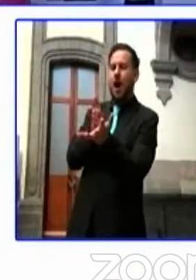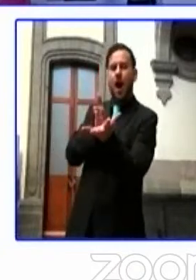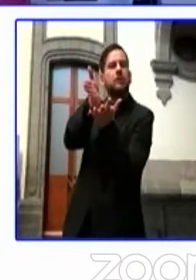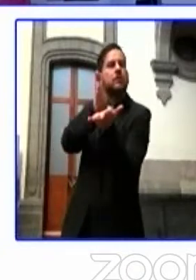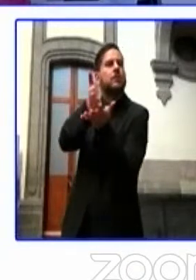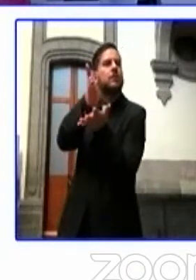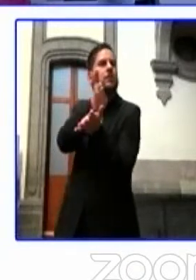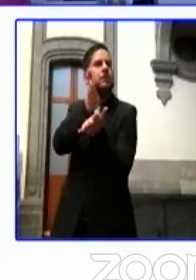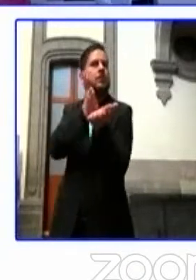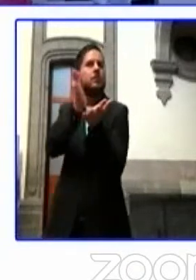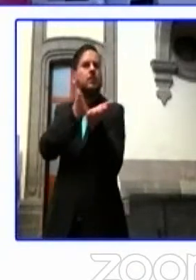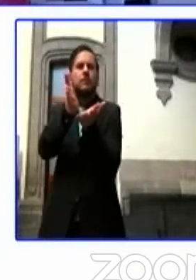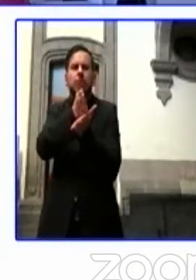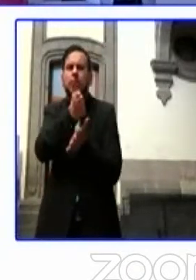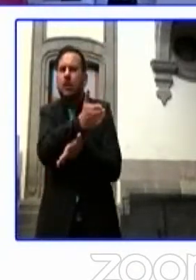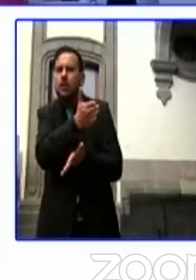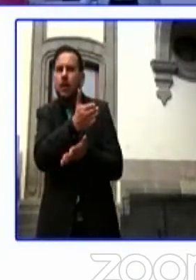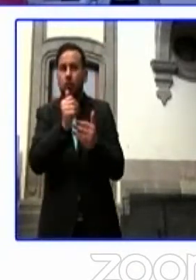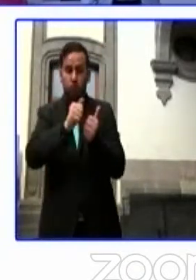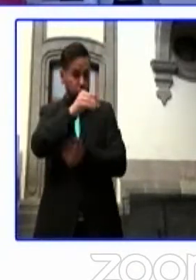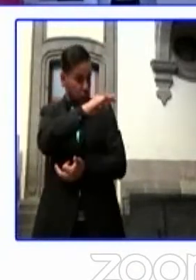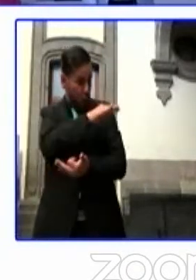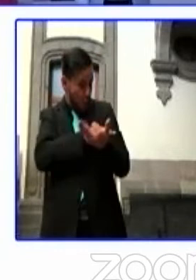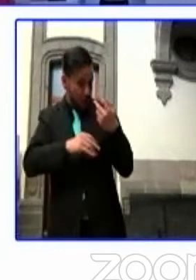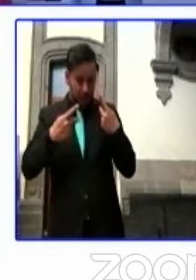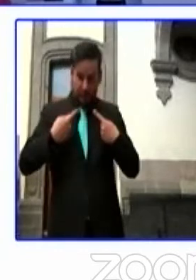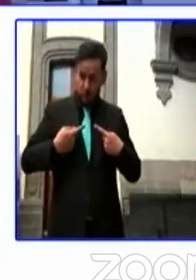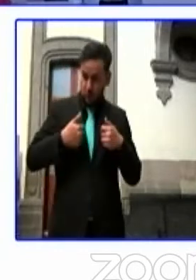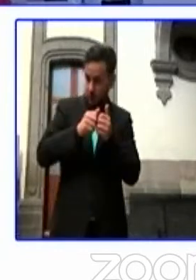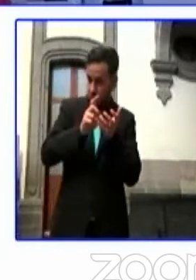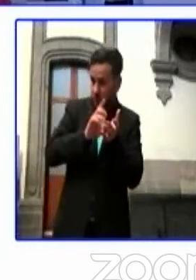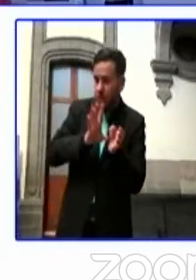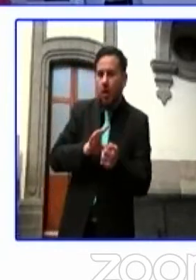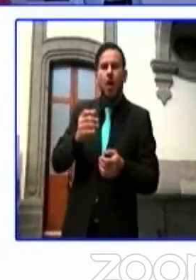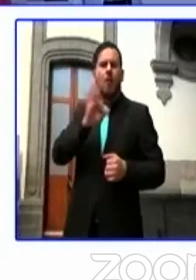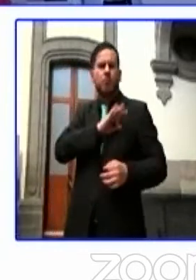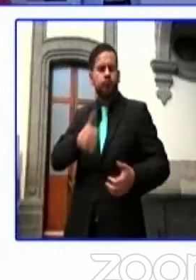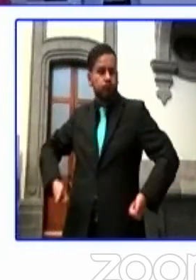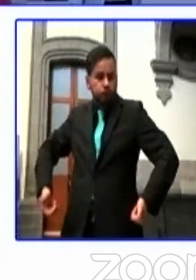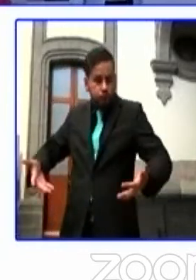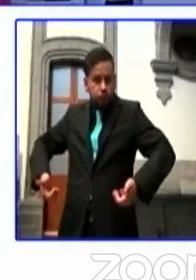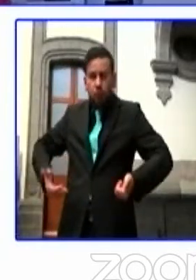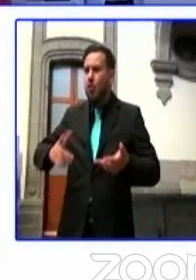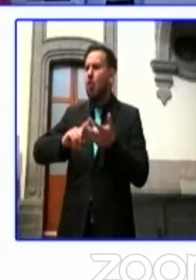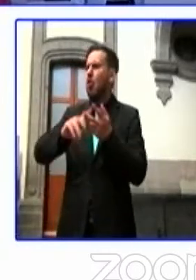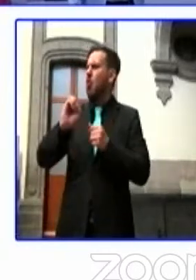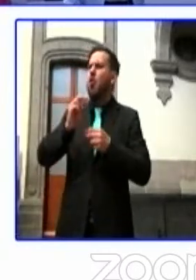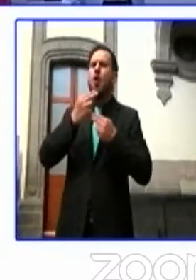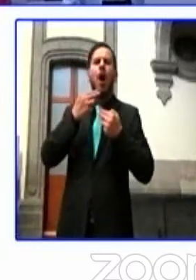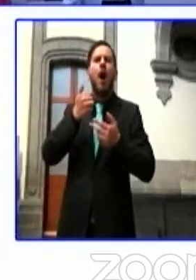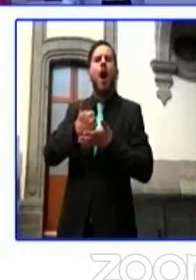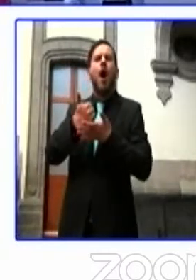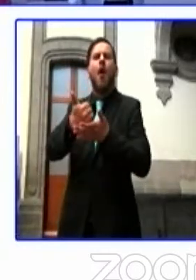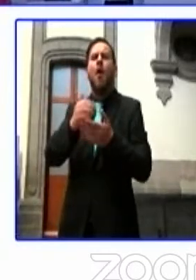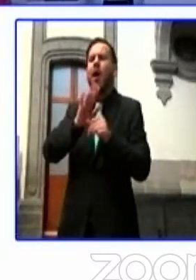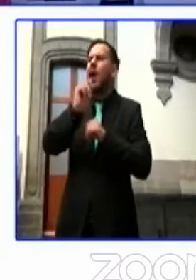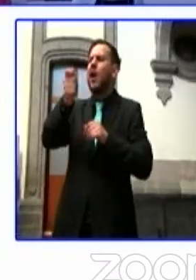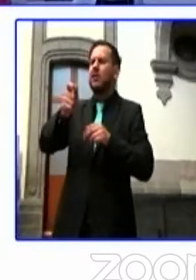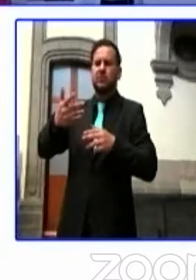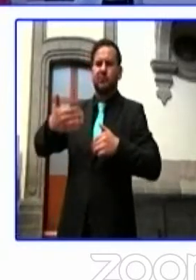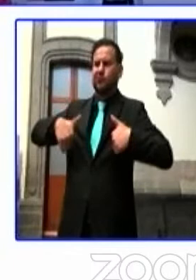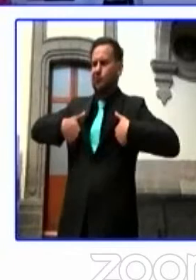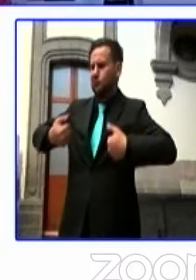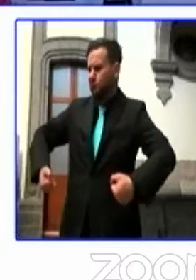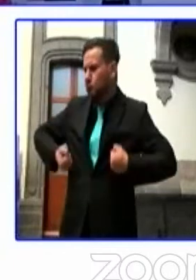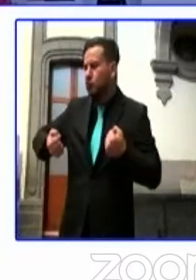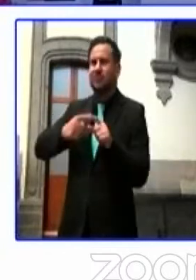aquí todas las personas con discapacidad, usuarias de silla de ruedas o cualquier ayuda técnica, no me van a dejar mentir. Y creo